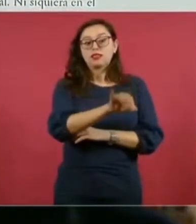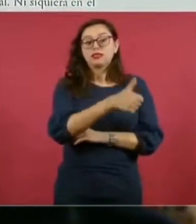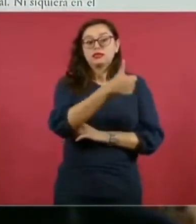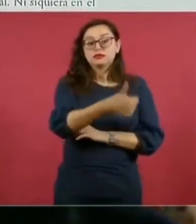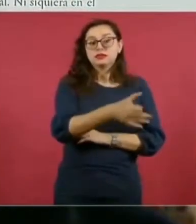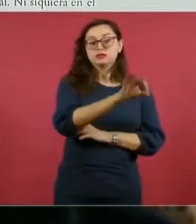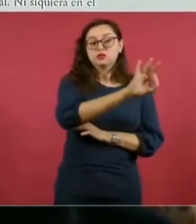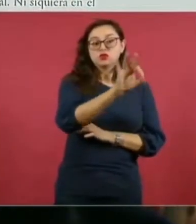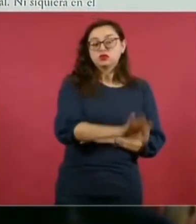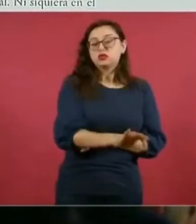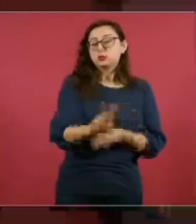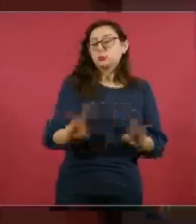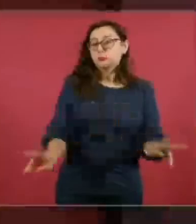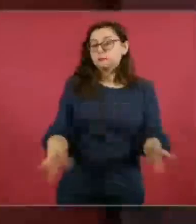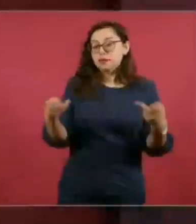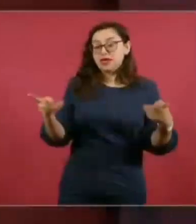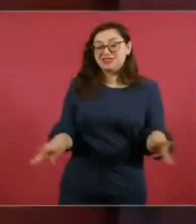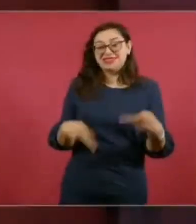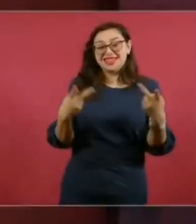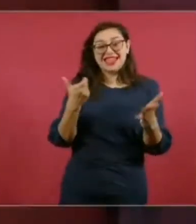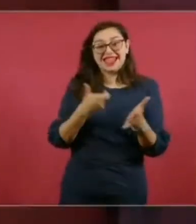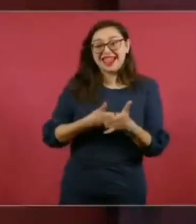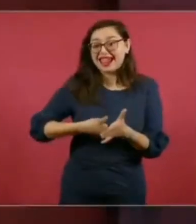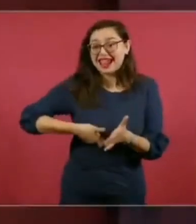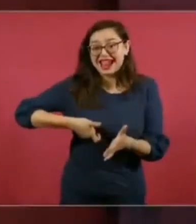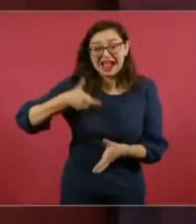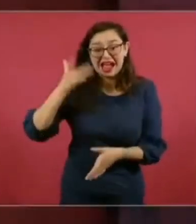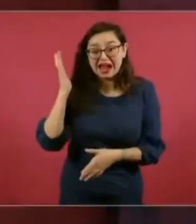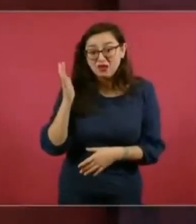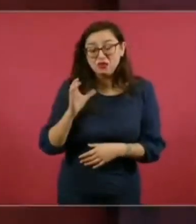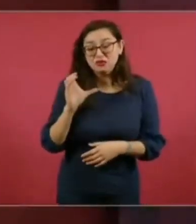eléctrica que se consume en el país.